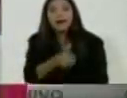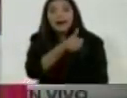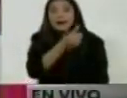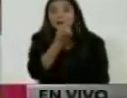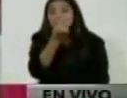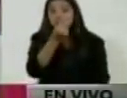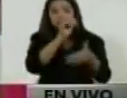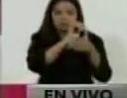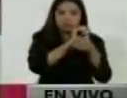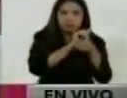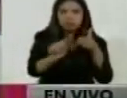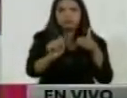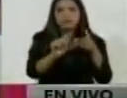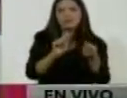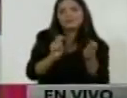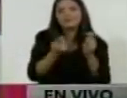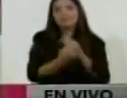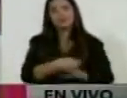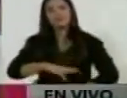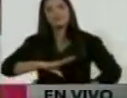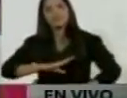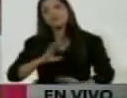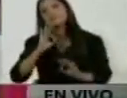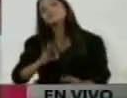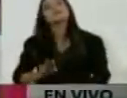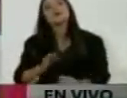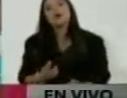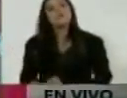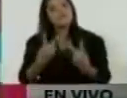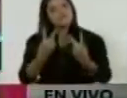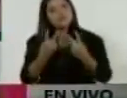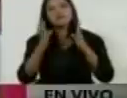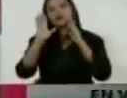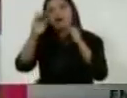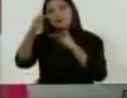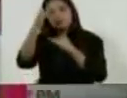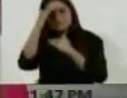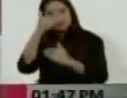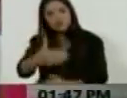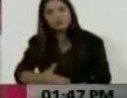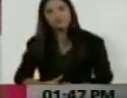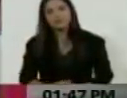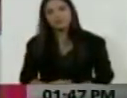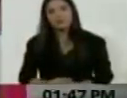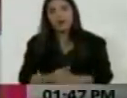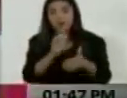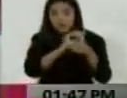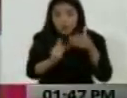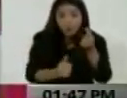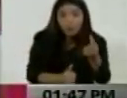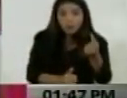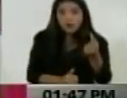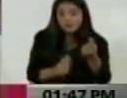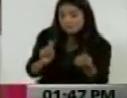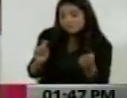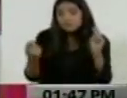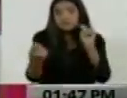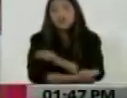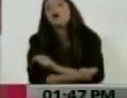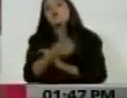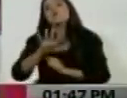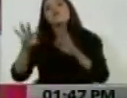se transforma en bienestar, en vida, en atención. Cada dólar se transforma en un